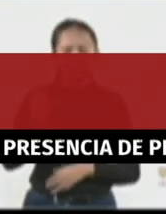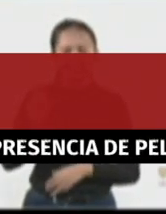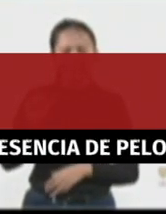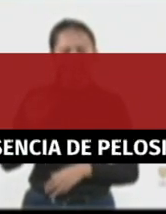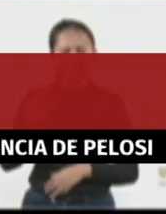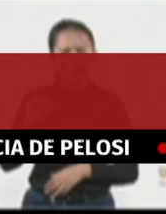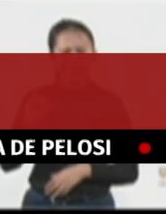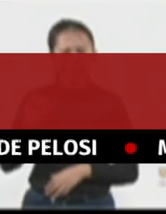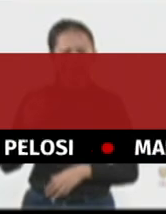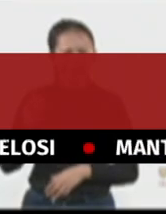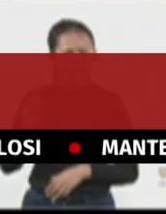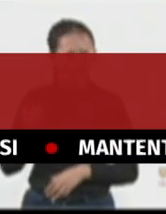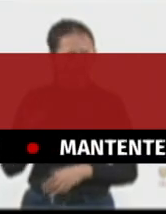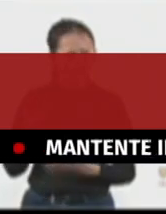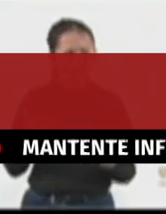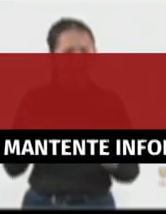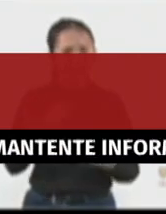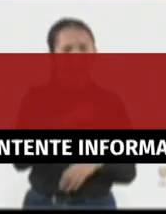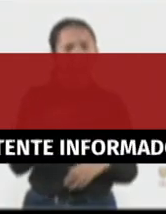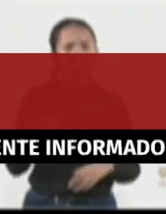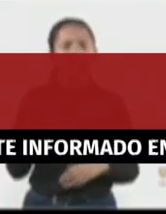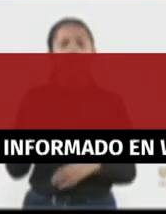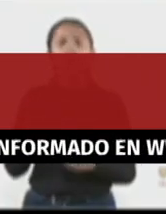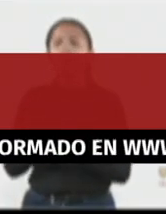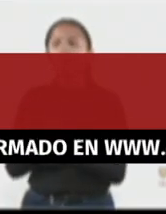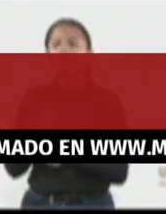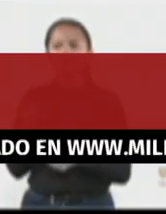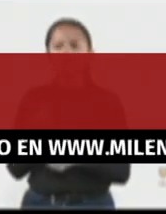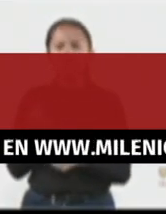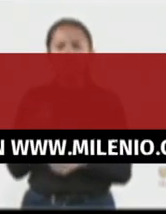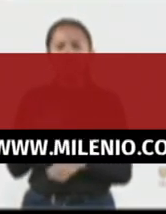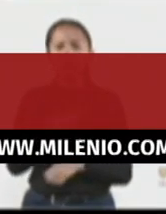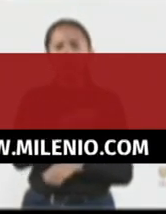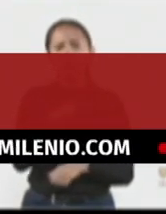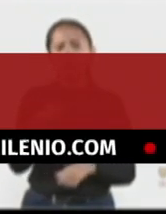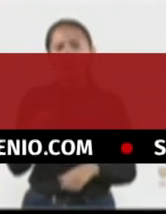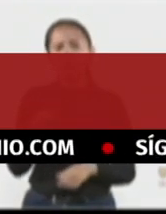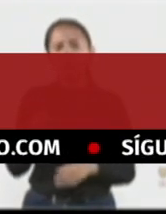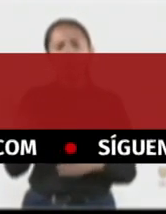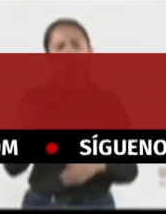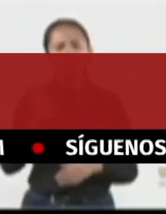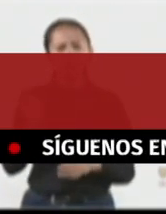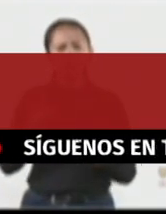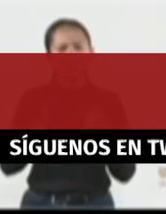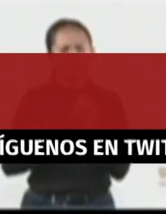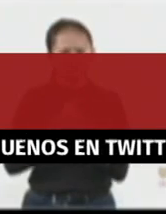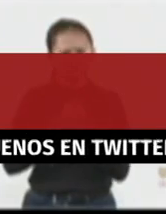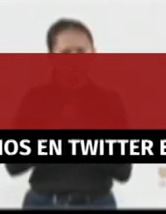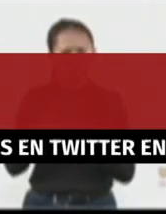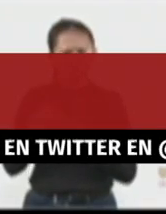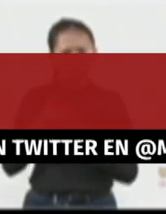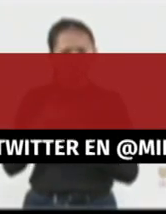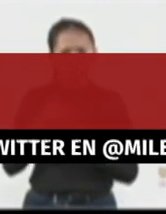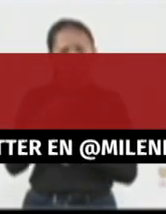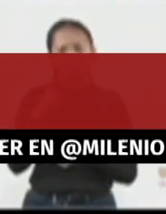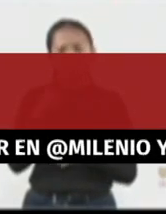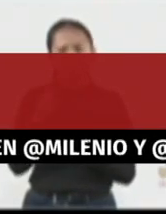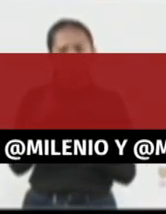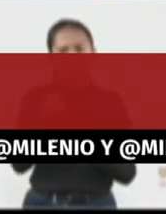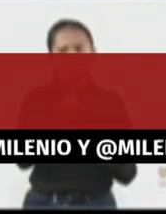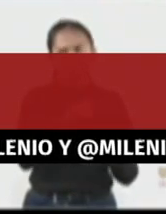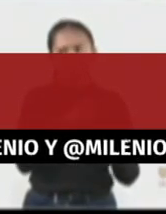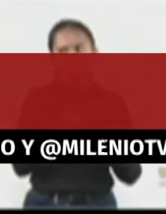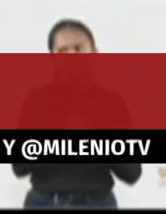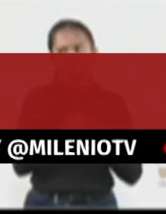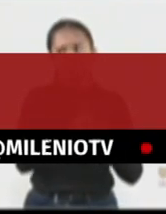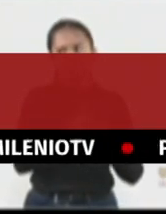condecoración. Que les damos por una vulnerabilidad adicional que tienen, algún problema que tienen que les permita pues tener